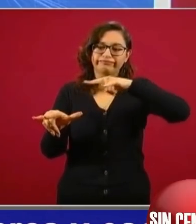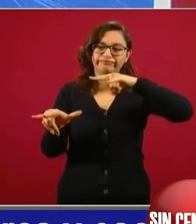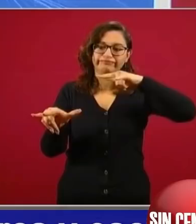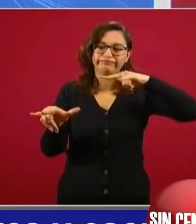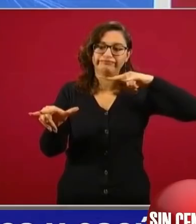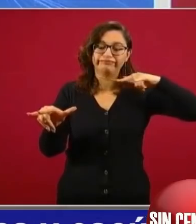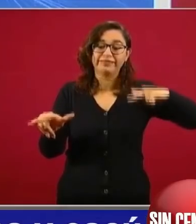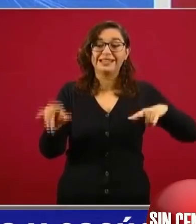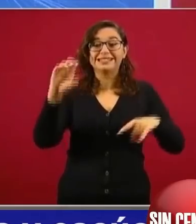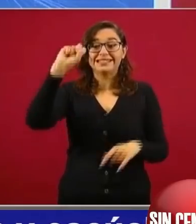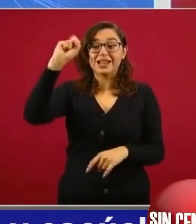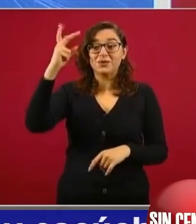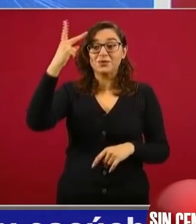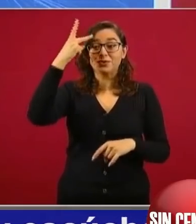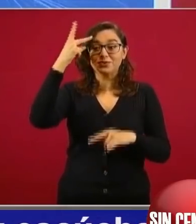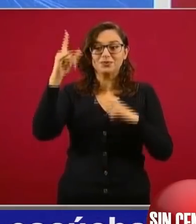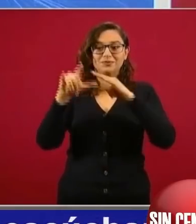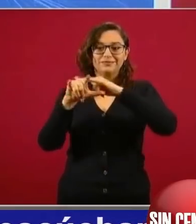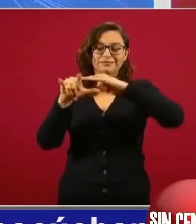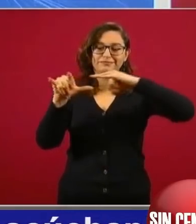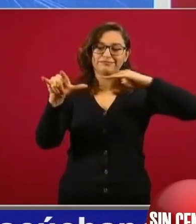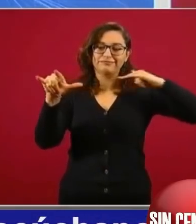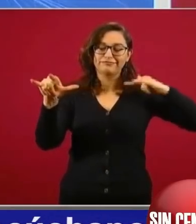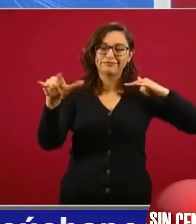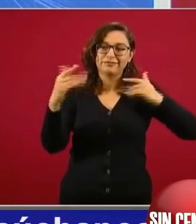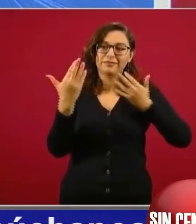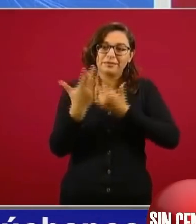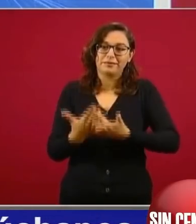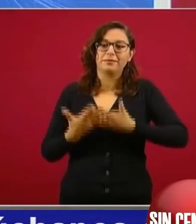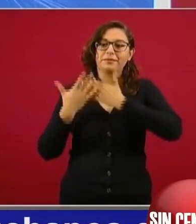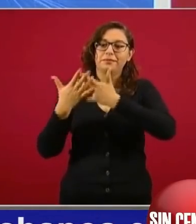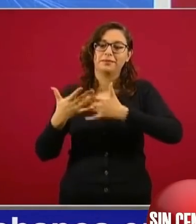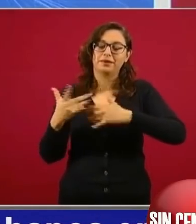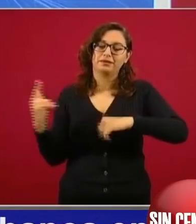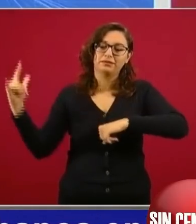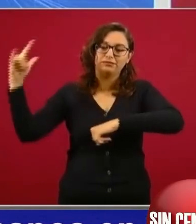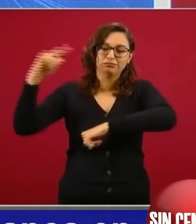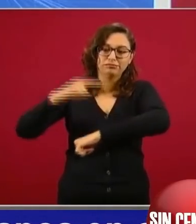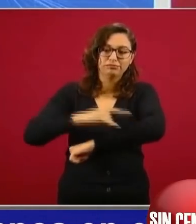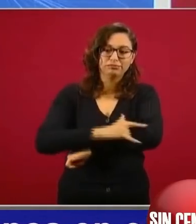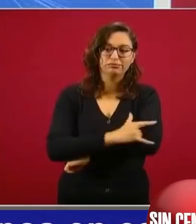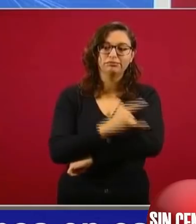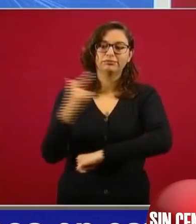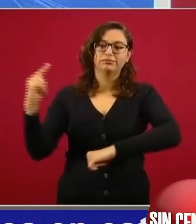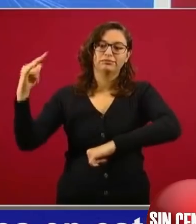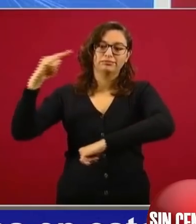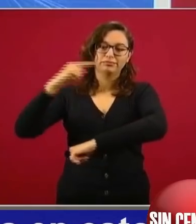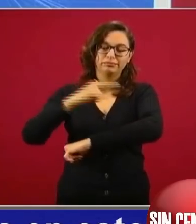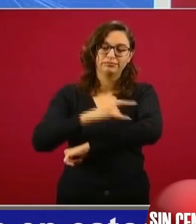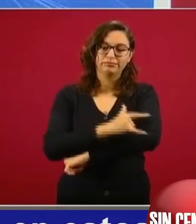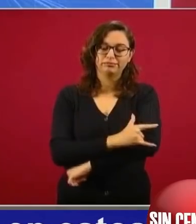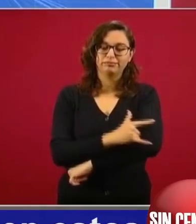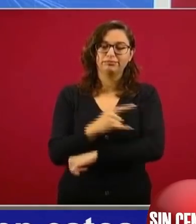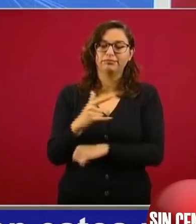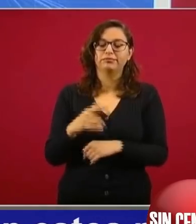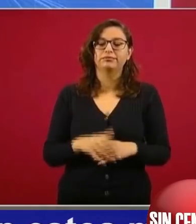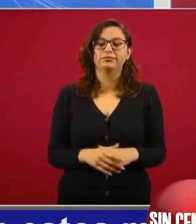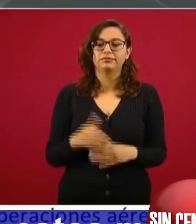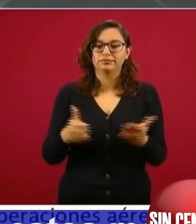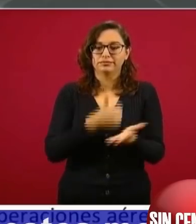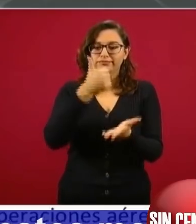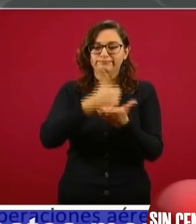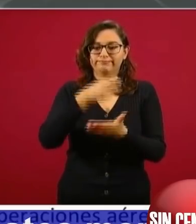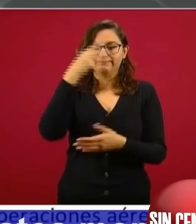San Luis Potosí para ir entrando hacia lo que es la aproximación al área del aeropuerto de la